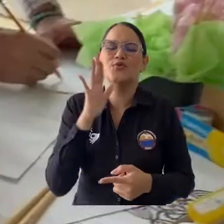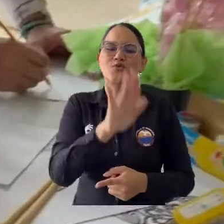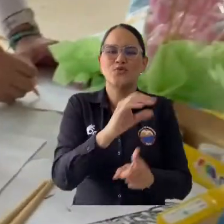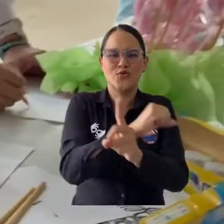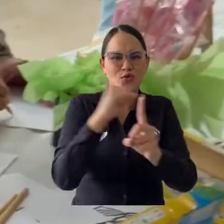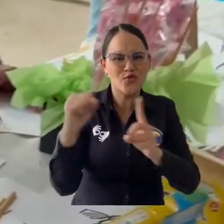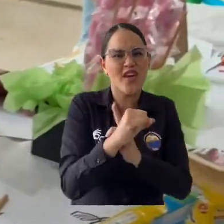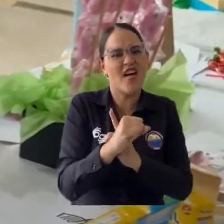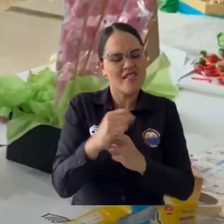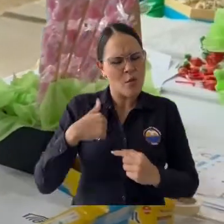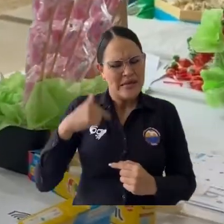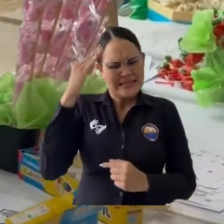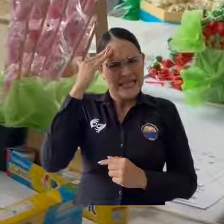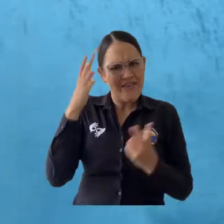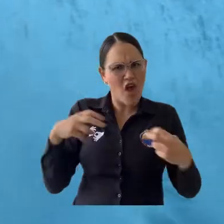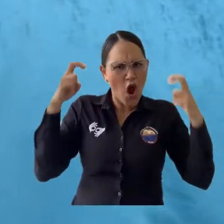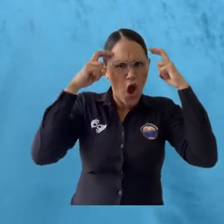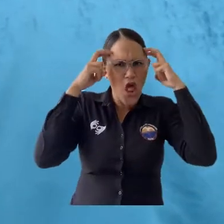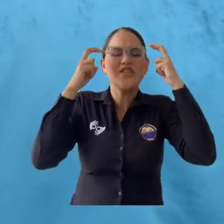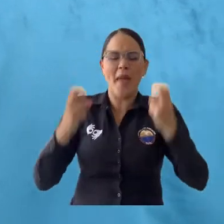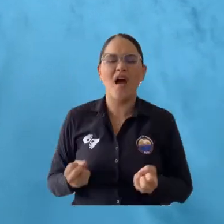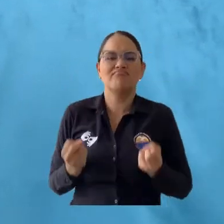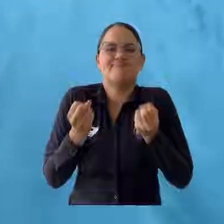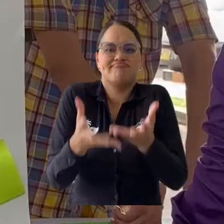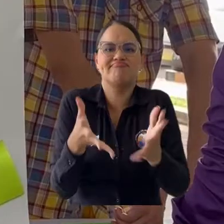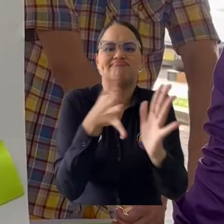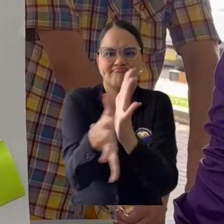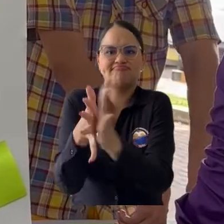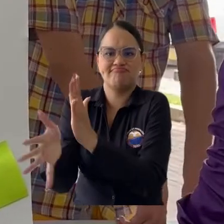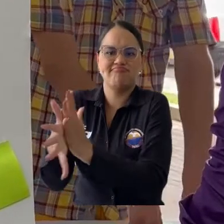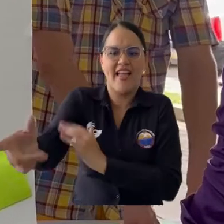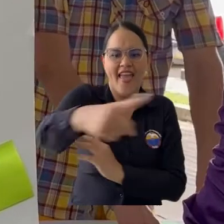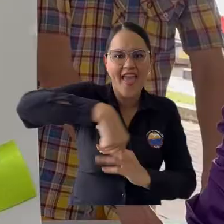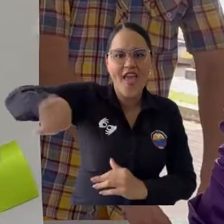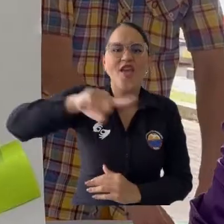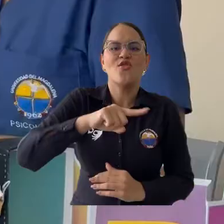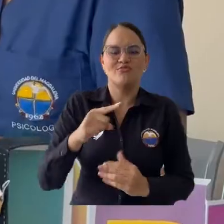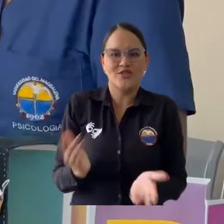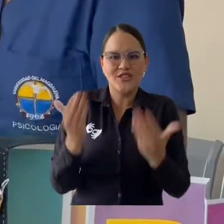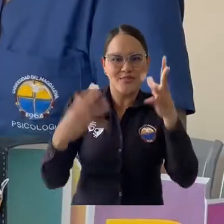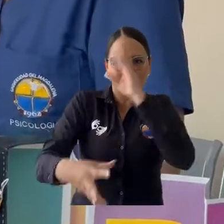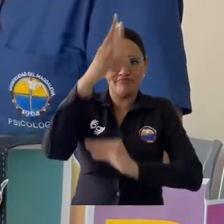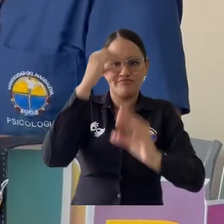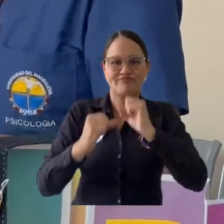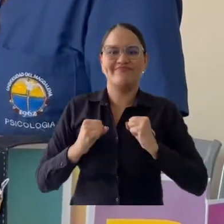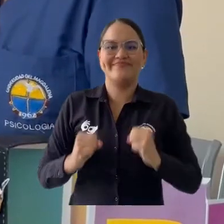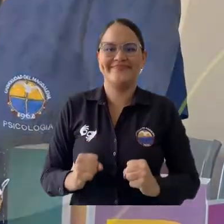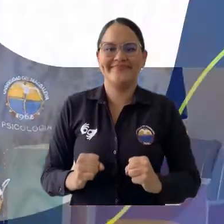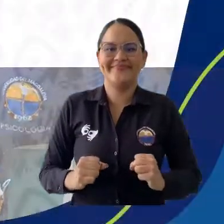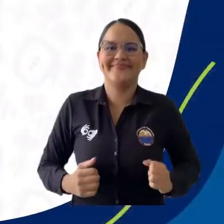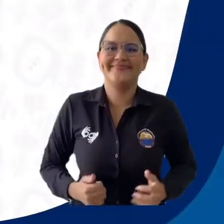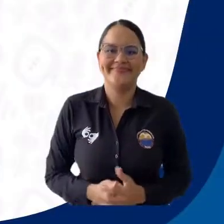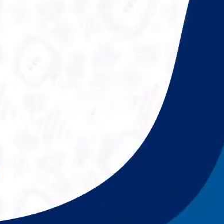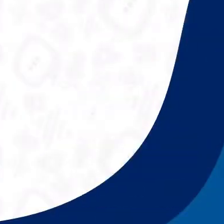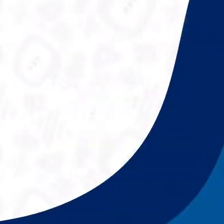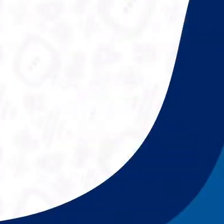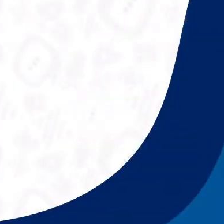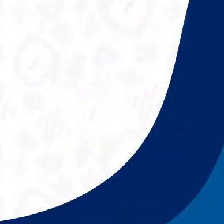por un compromiso social que permita compartir y expandir información que salve vidas dentro y fuera de la institución.